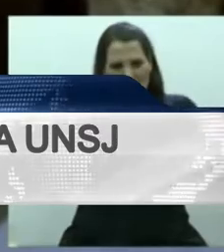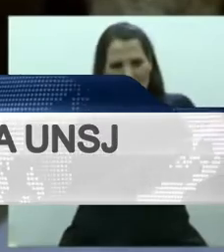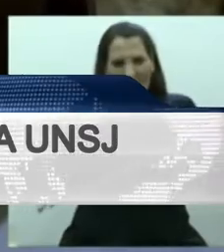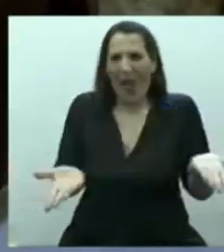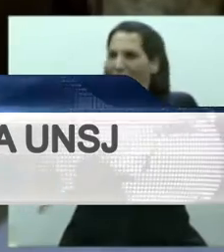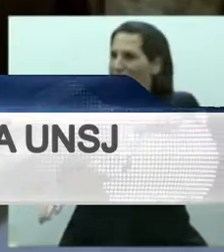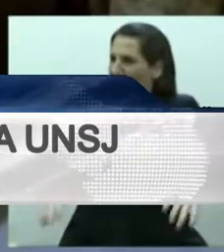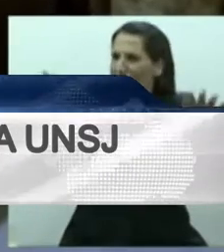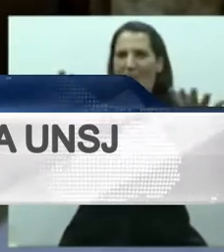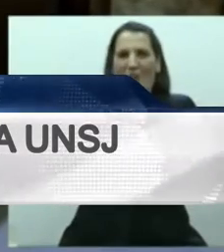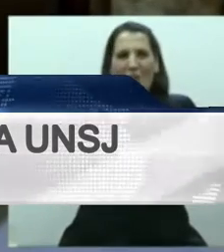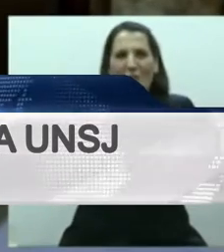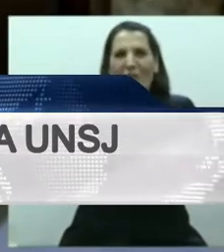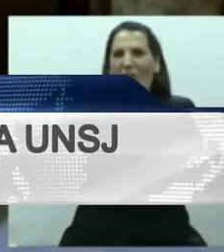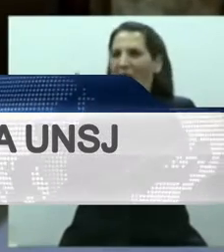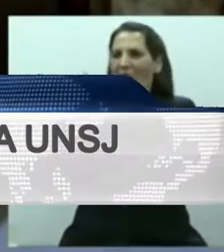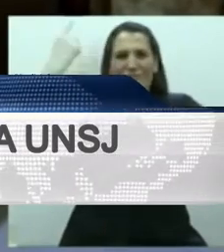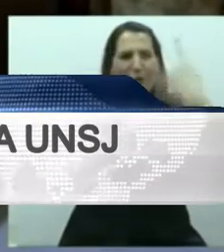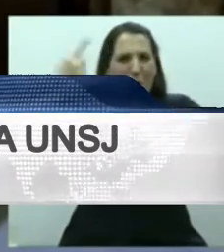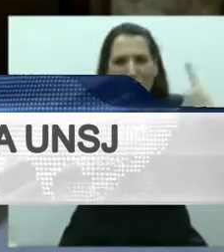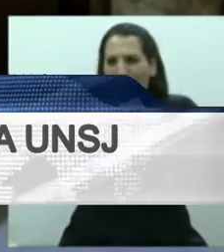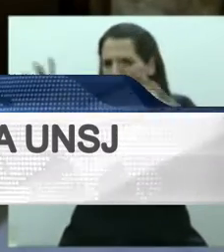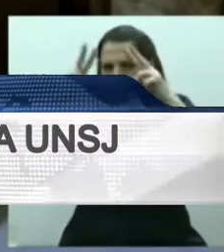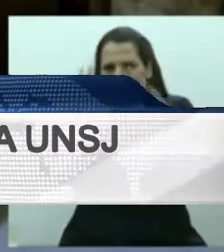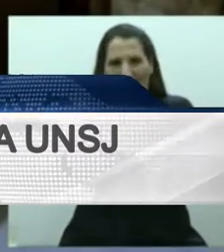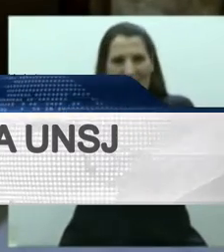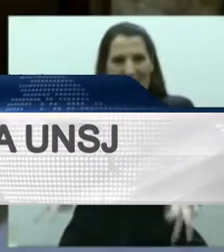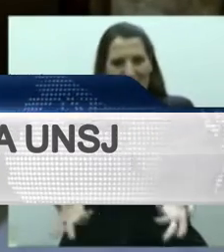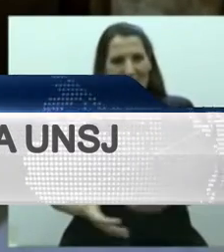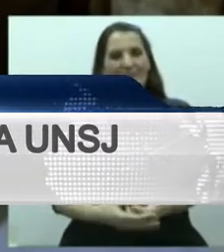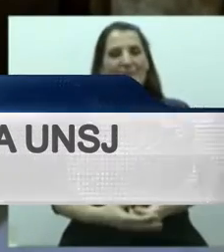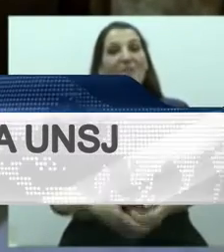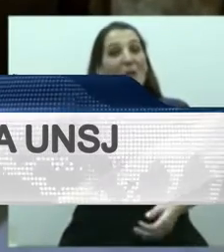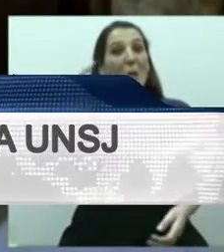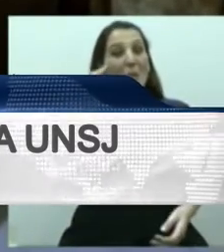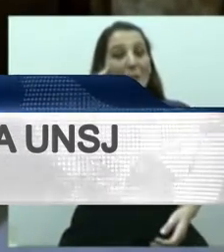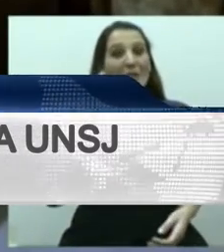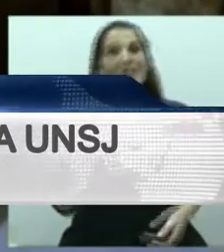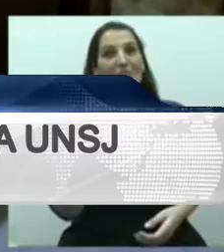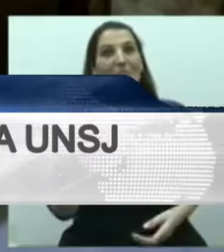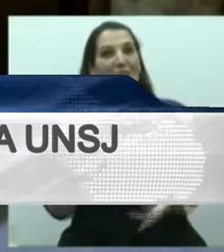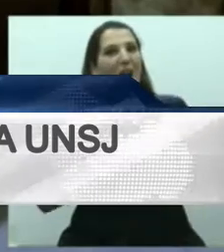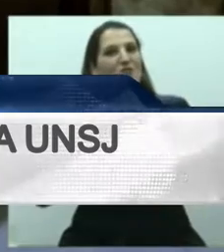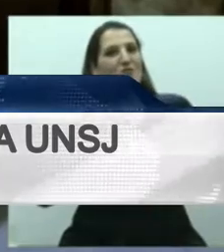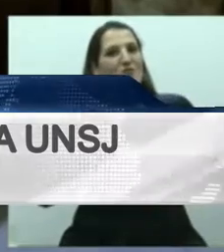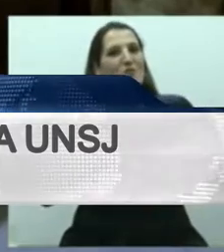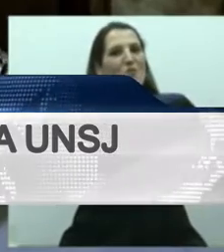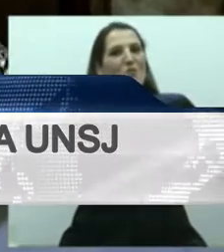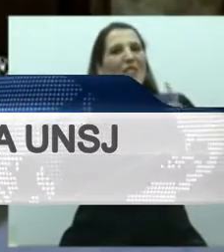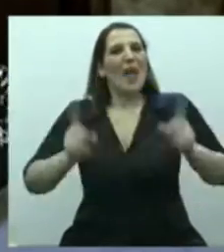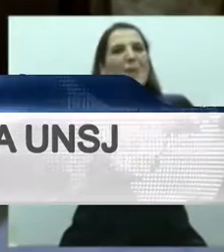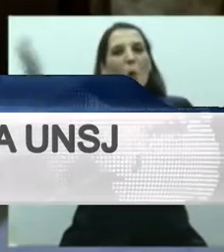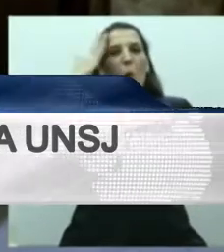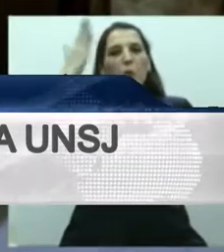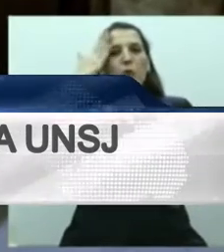significa... por supuesto que el concurso es lo mejor que puede haber, pero bueno, lo pasado, pasado está. Uh-huh. Creo